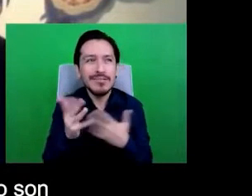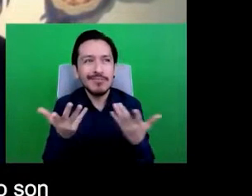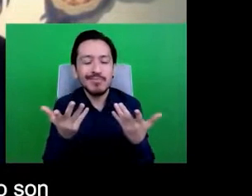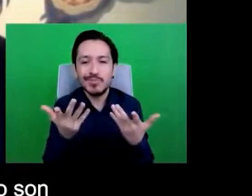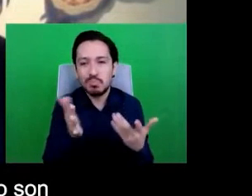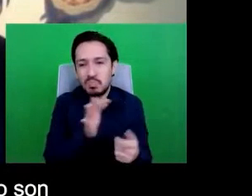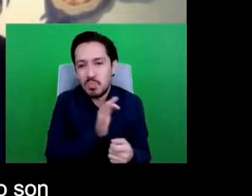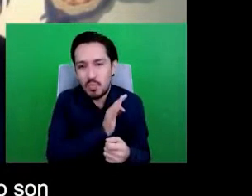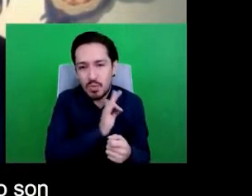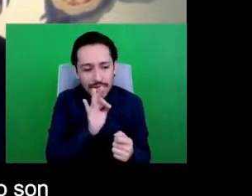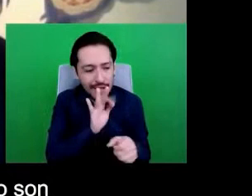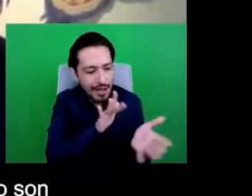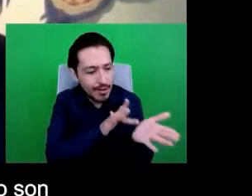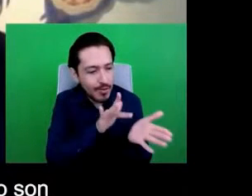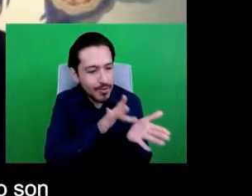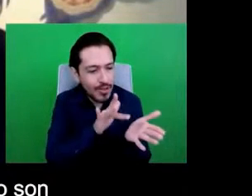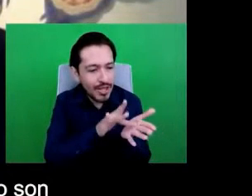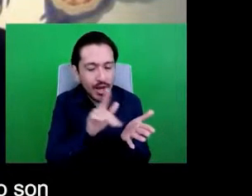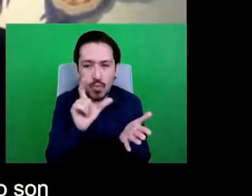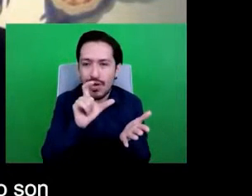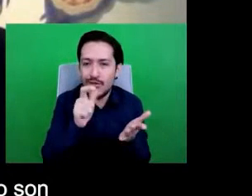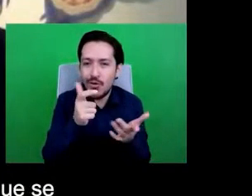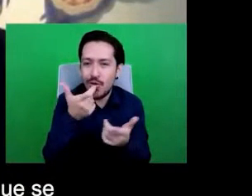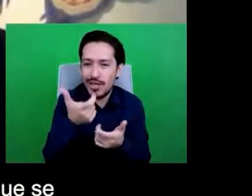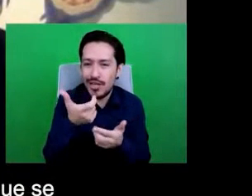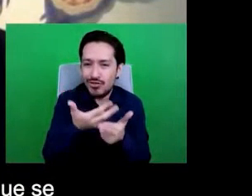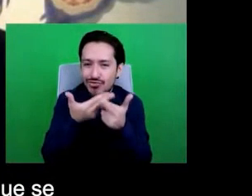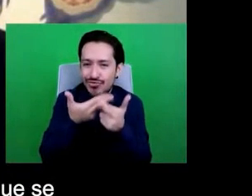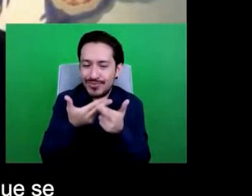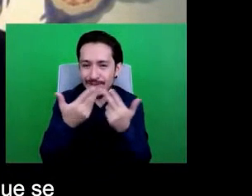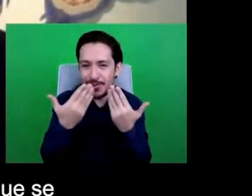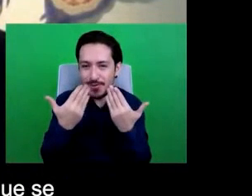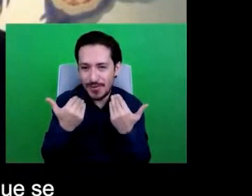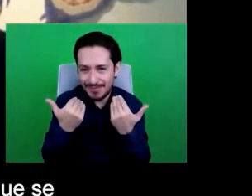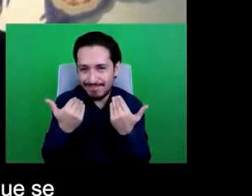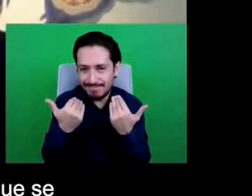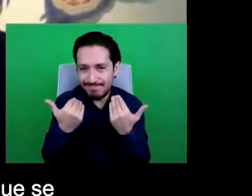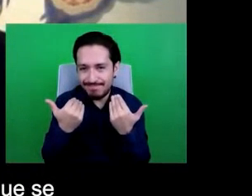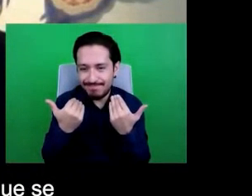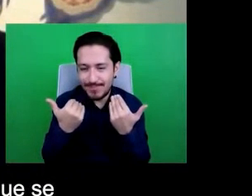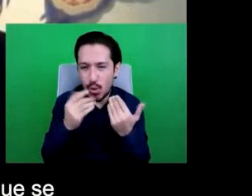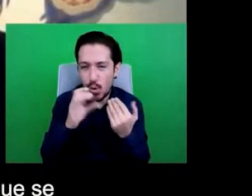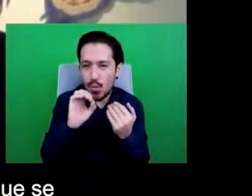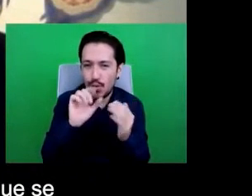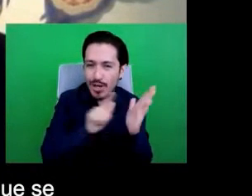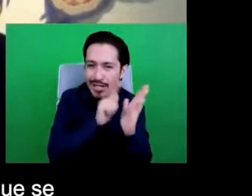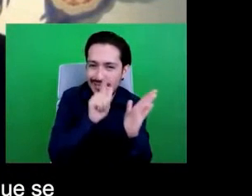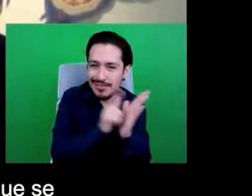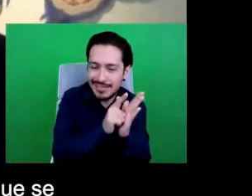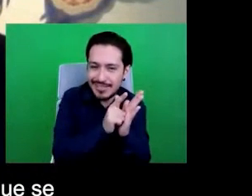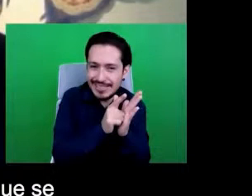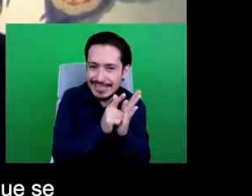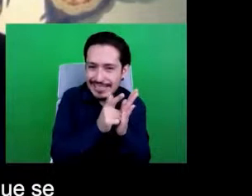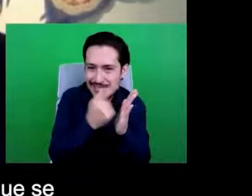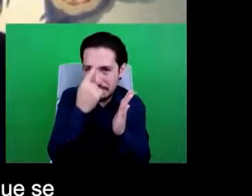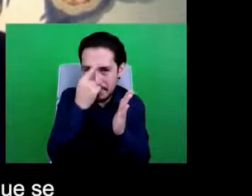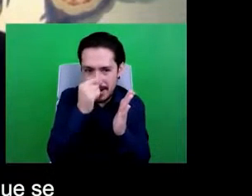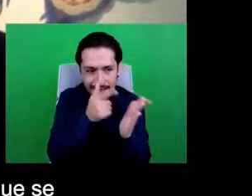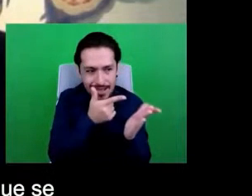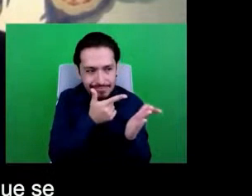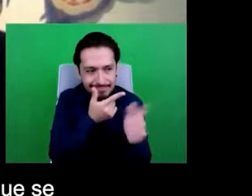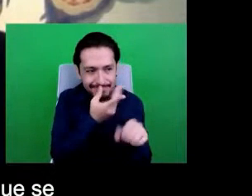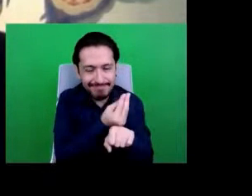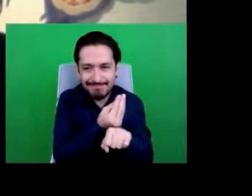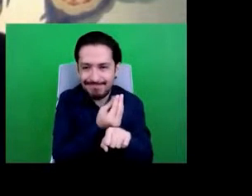cuando no son suficientes los recursos públicos o las finanzas públicas. Creo que es importante que se